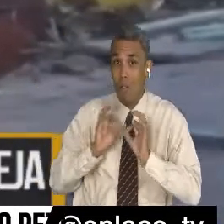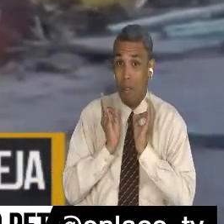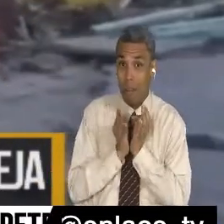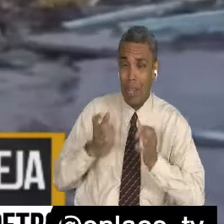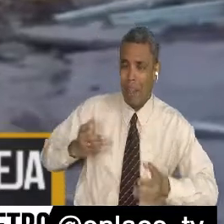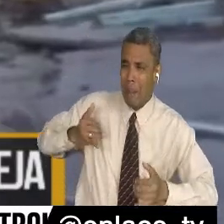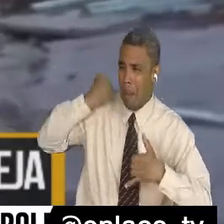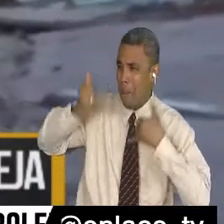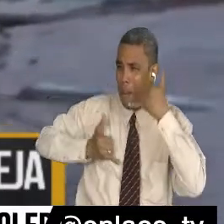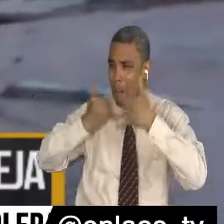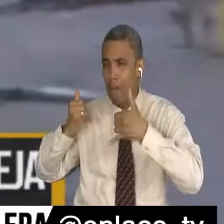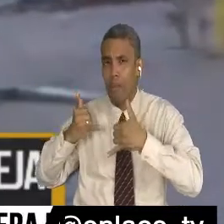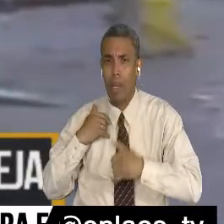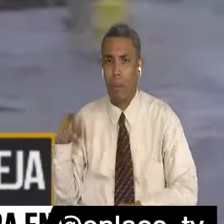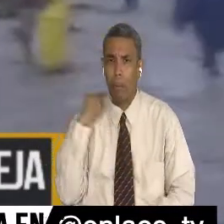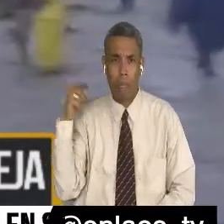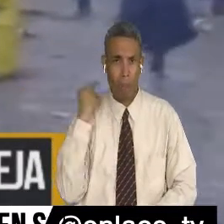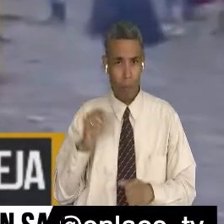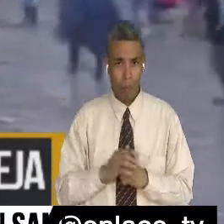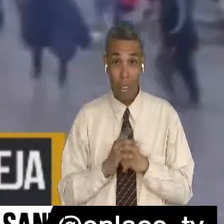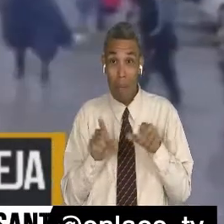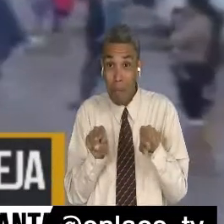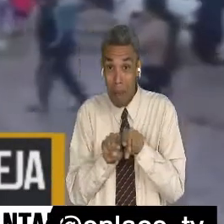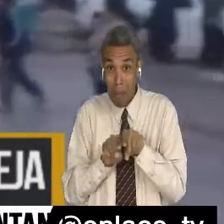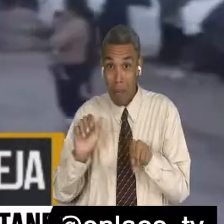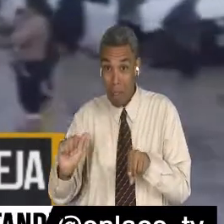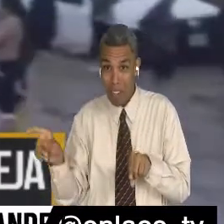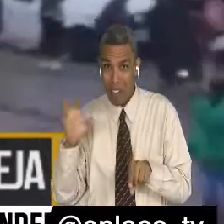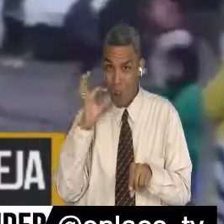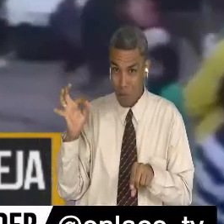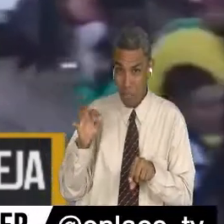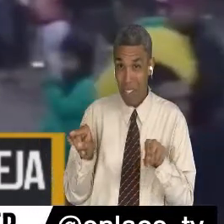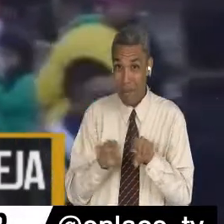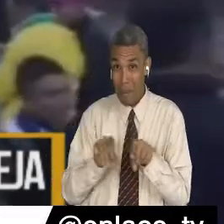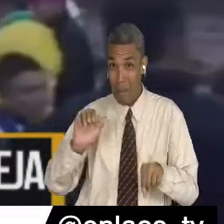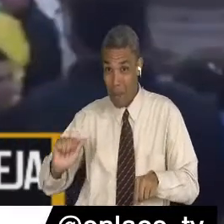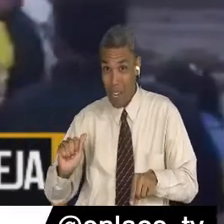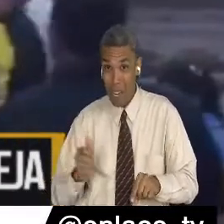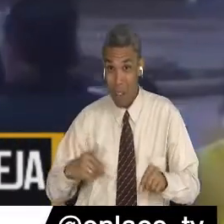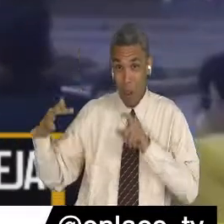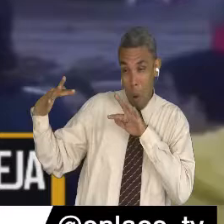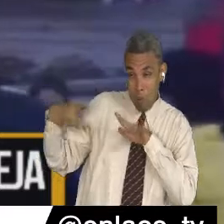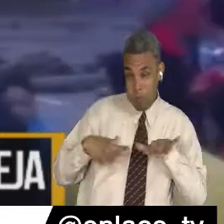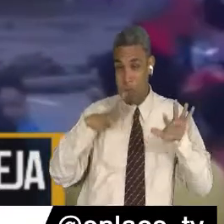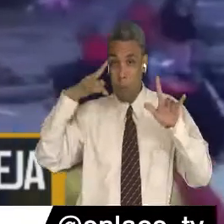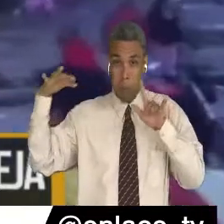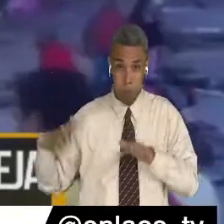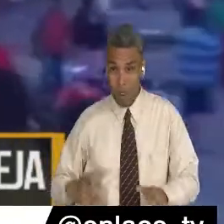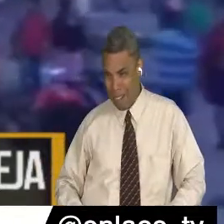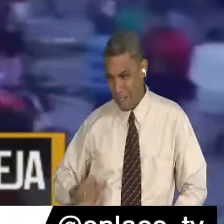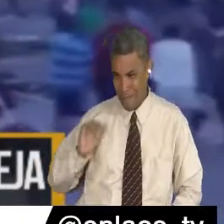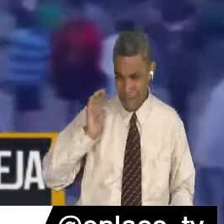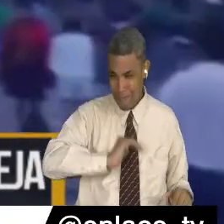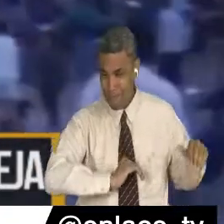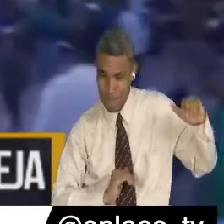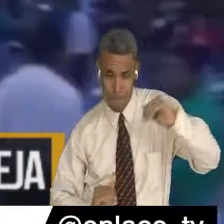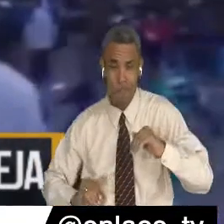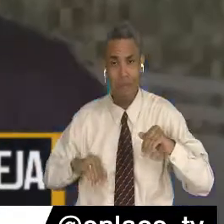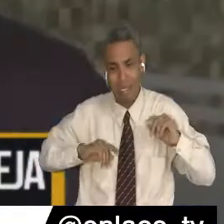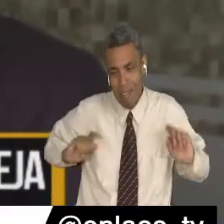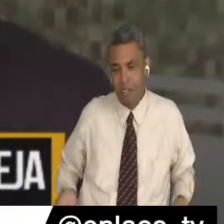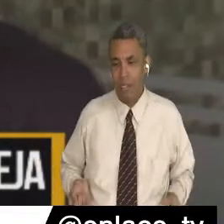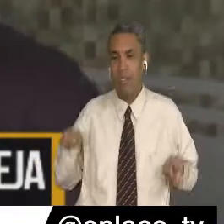logró salir con vida del lodo, las piedras y todos los residuos de las calles que bajaban por la fuerza del agua, arrasando con todo lo que encontraba a